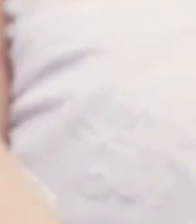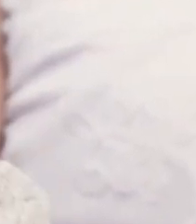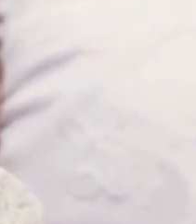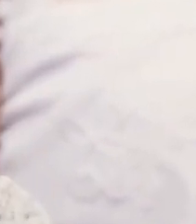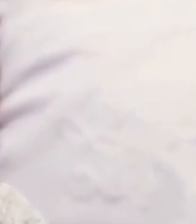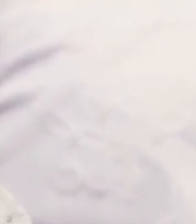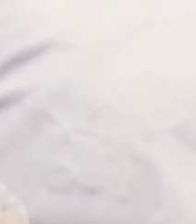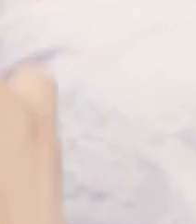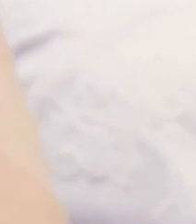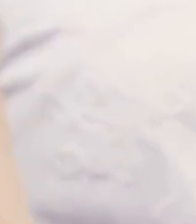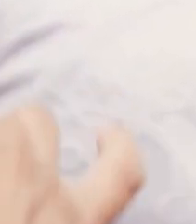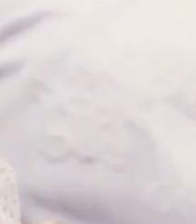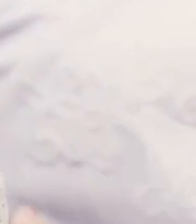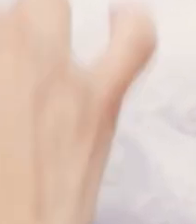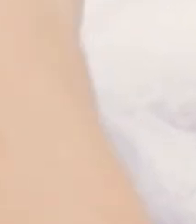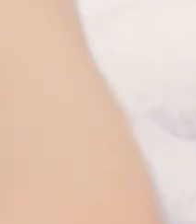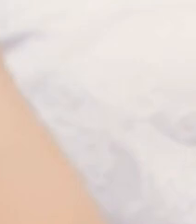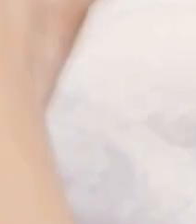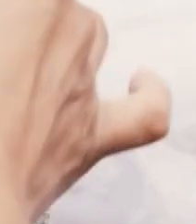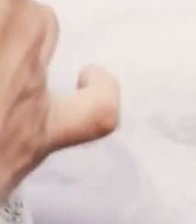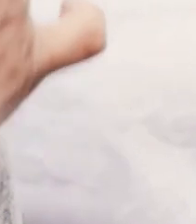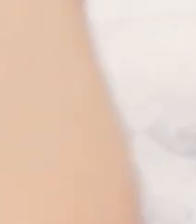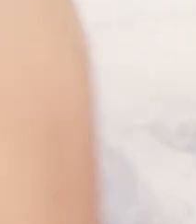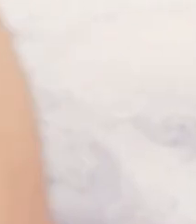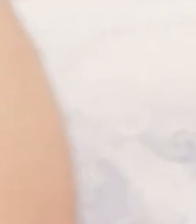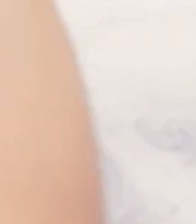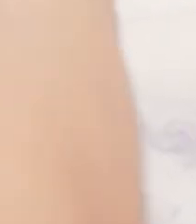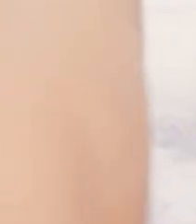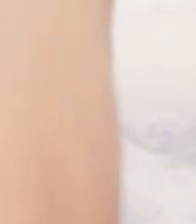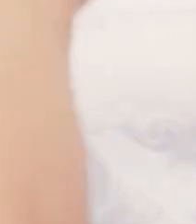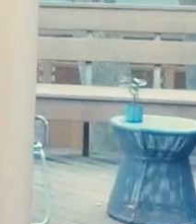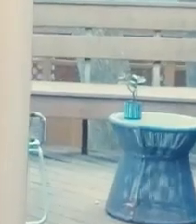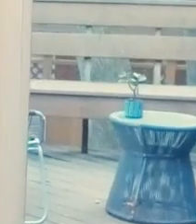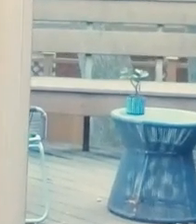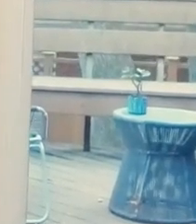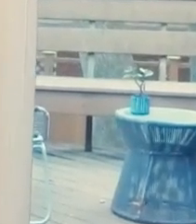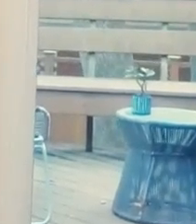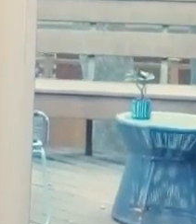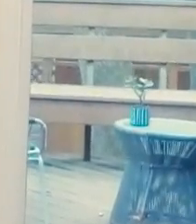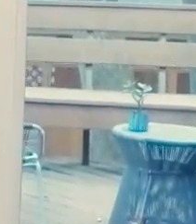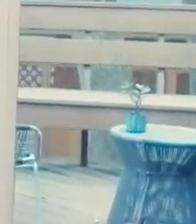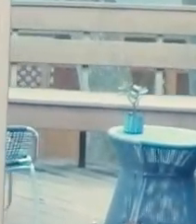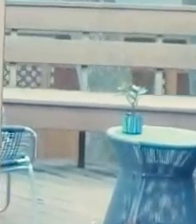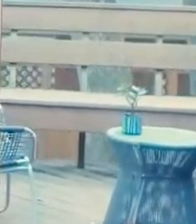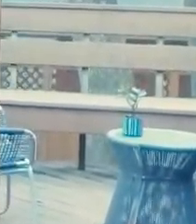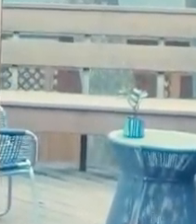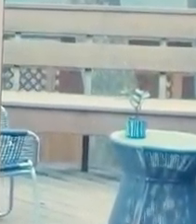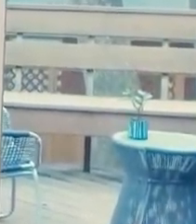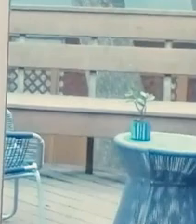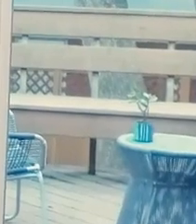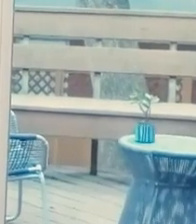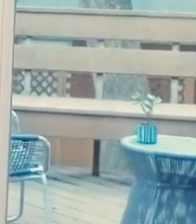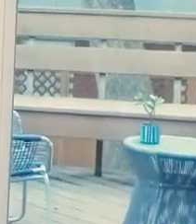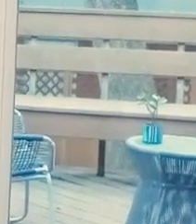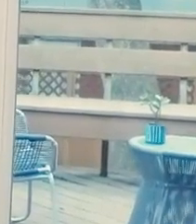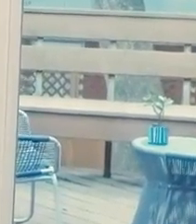se presenta una de estas discapacidades y las familias necesitan un poco de ayuda para saber lo que pueden hacer para